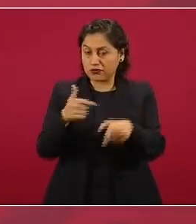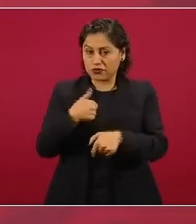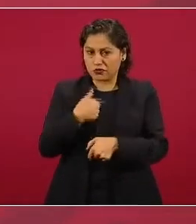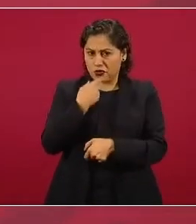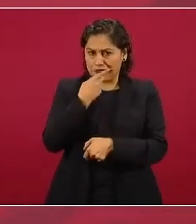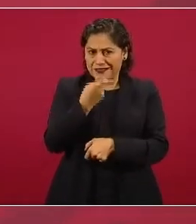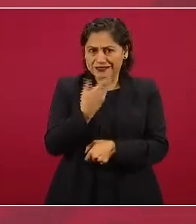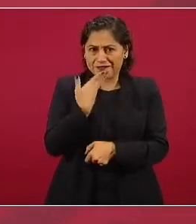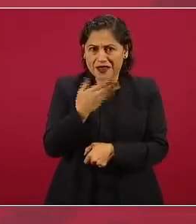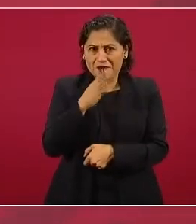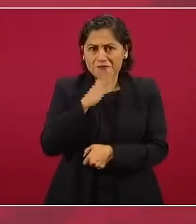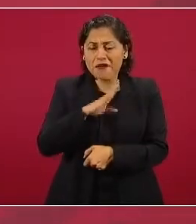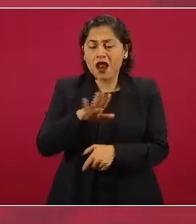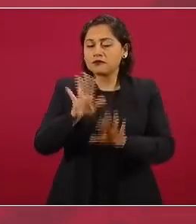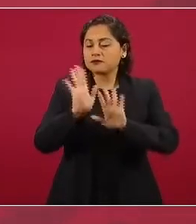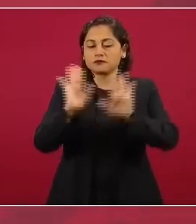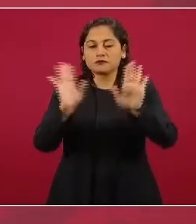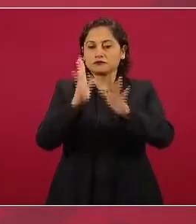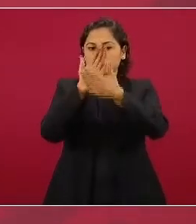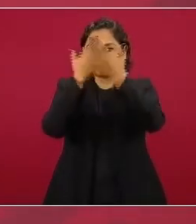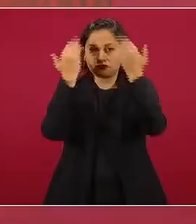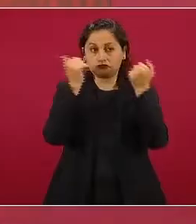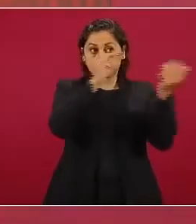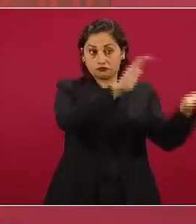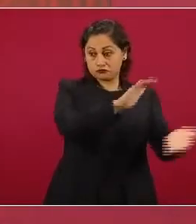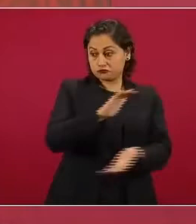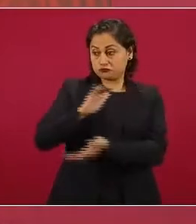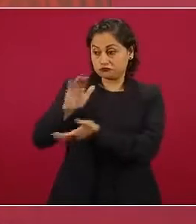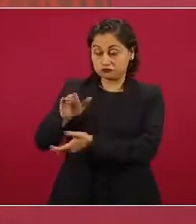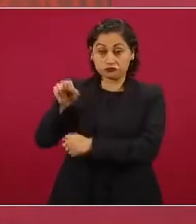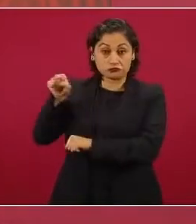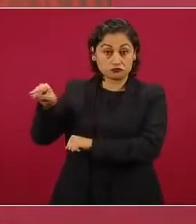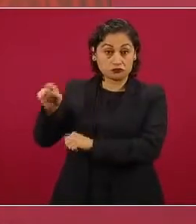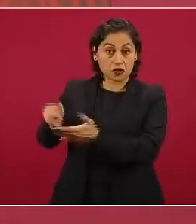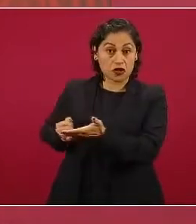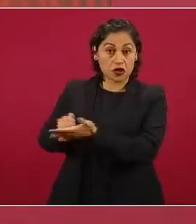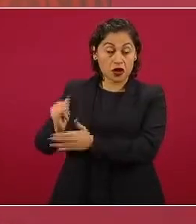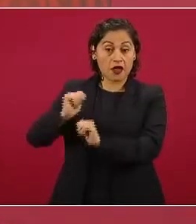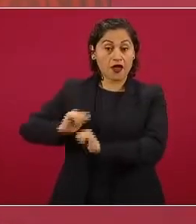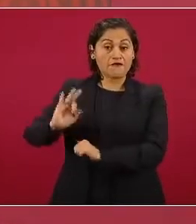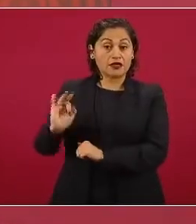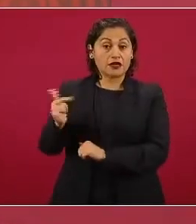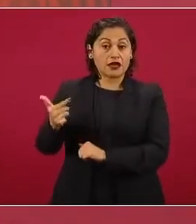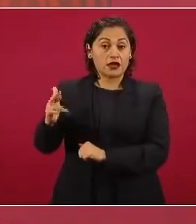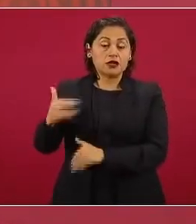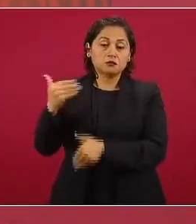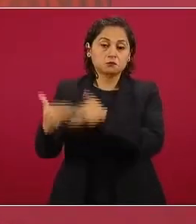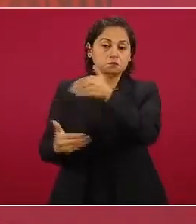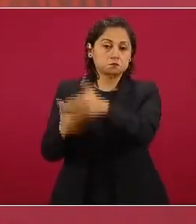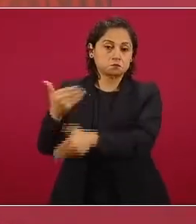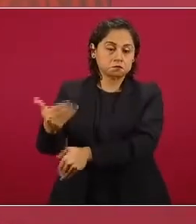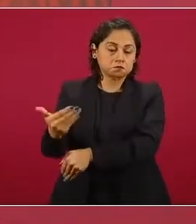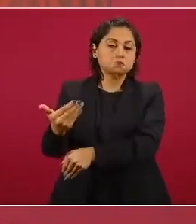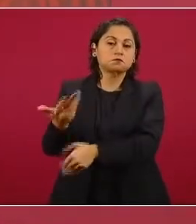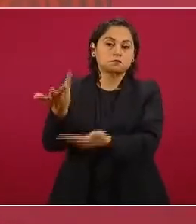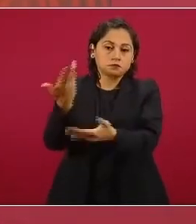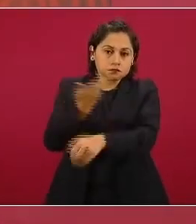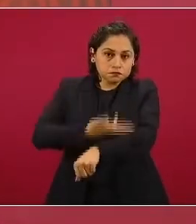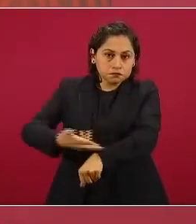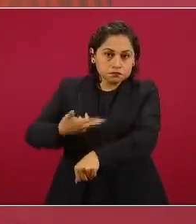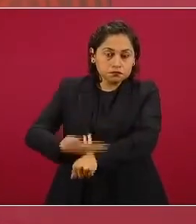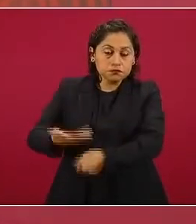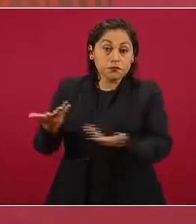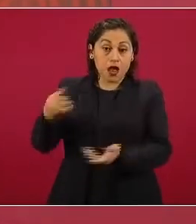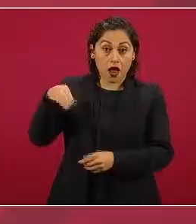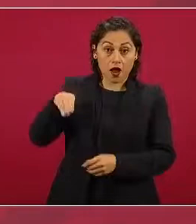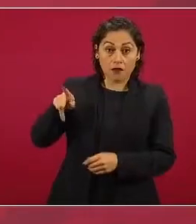evidencia, lo hará la Fiscalía General de la República, pues conforme vaya avanzando el proceso, y el Ministerio Público pues tendrá que